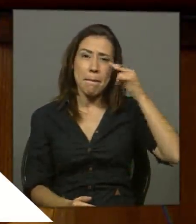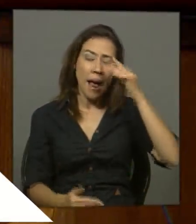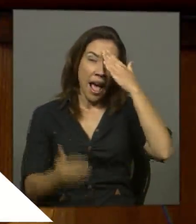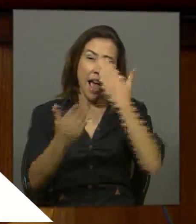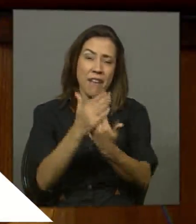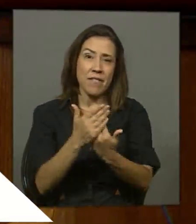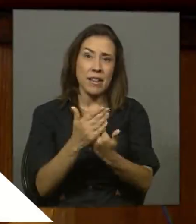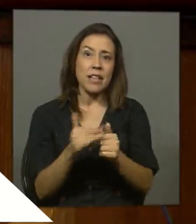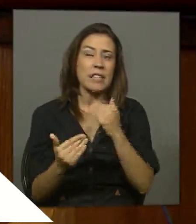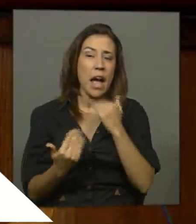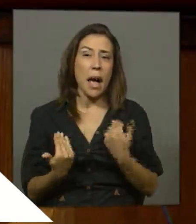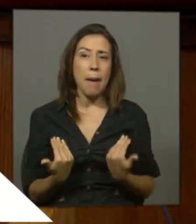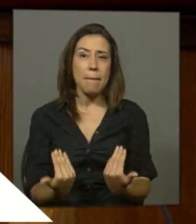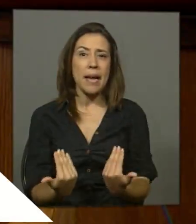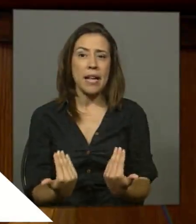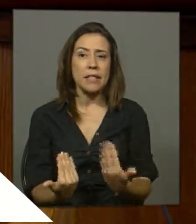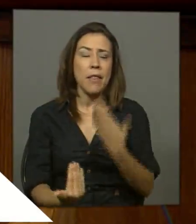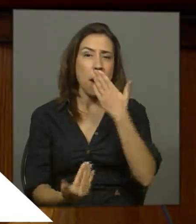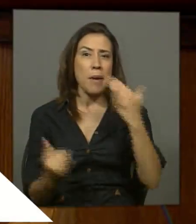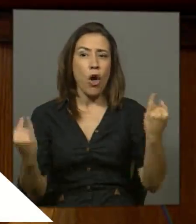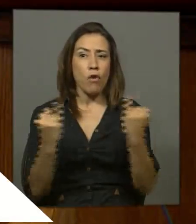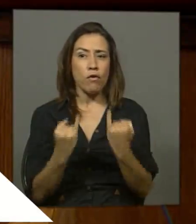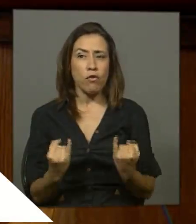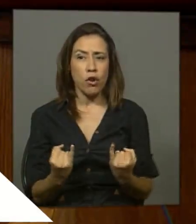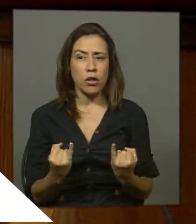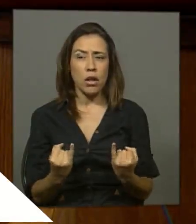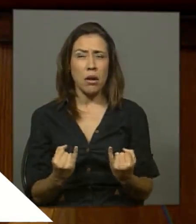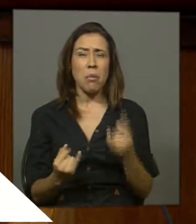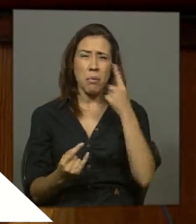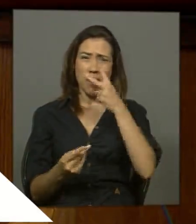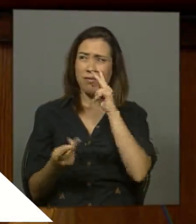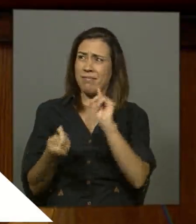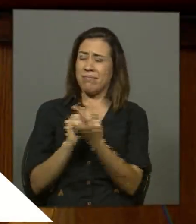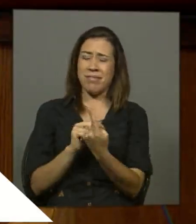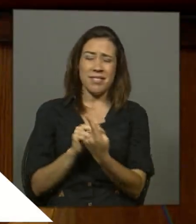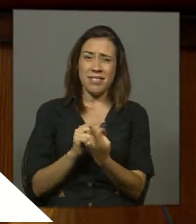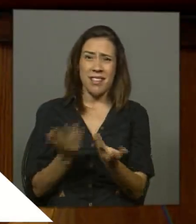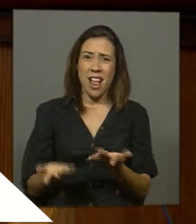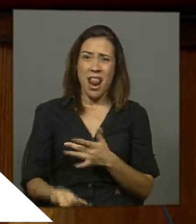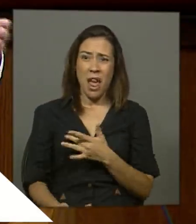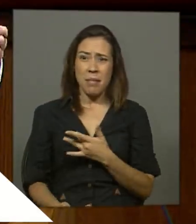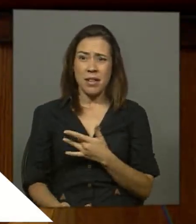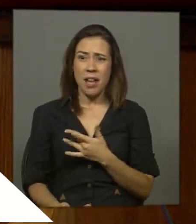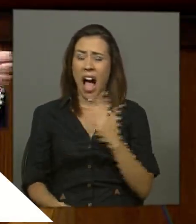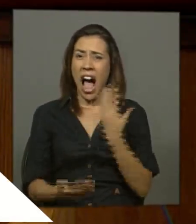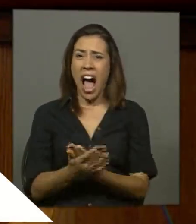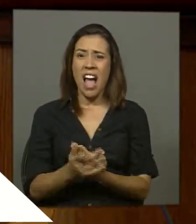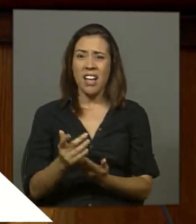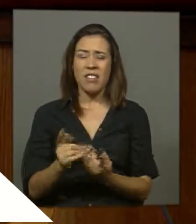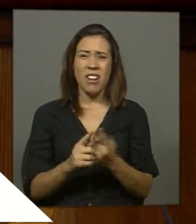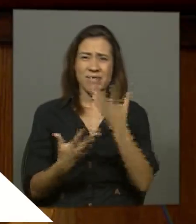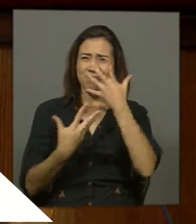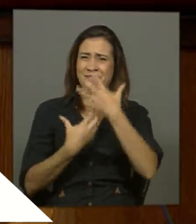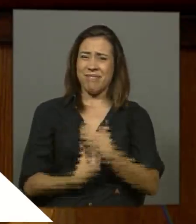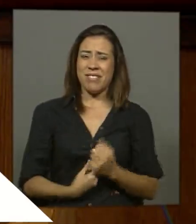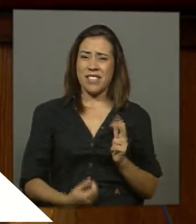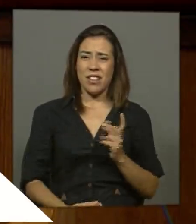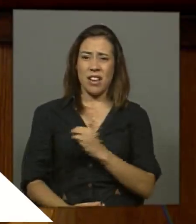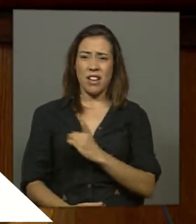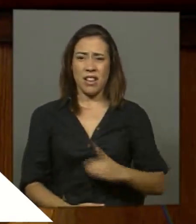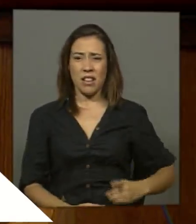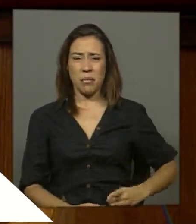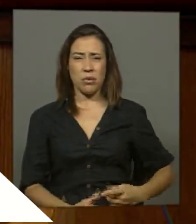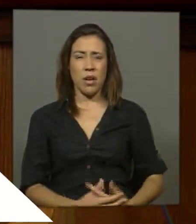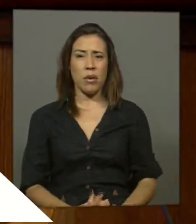enfrentar esta emergencia de la mejor manera en vez de eso desgraciadamente he tenido aquí una decepción señor